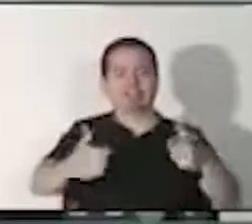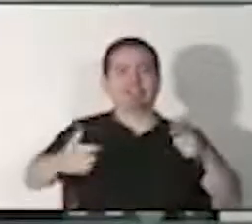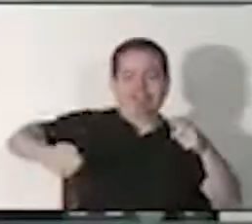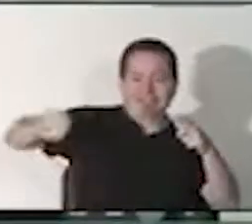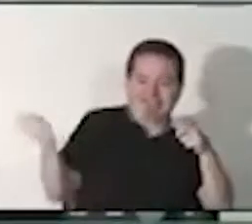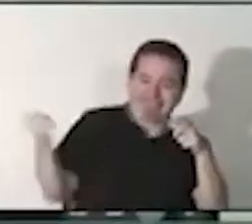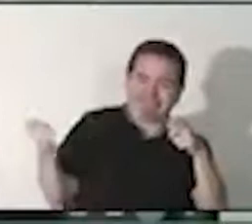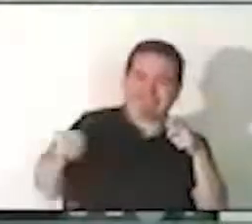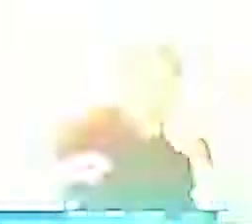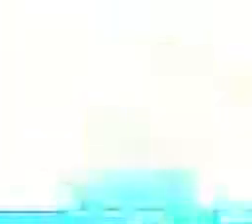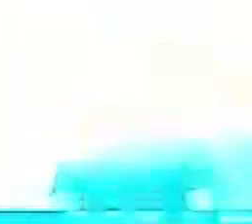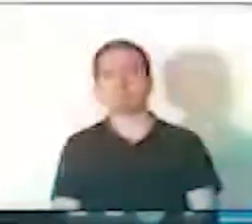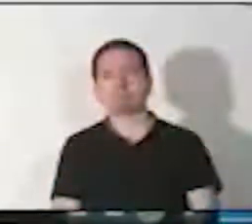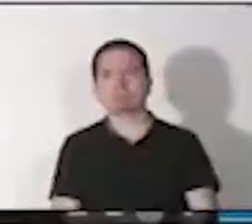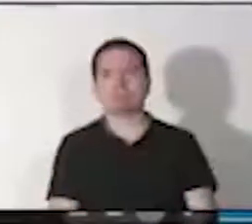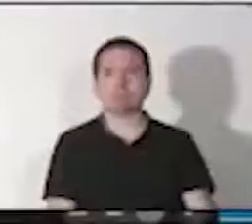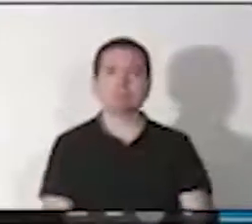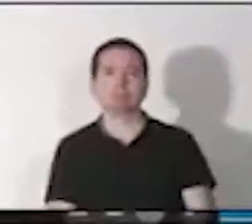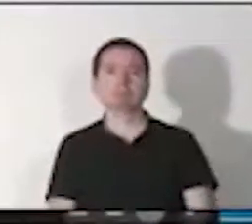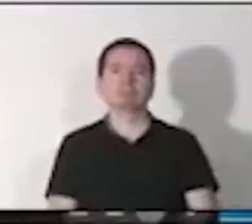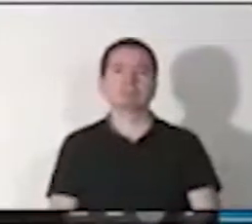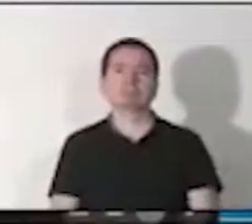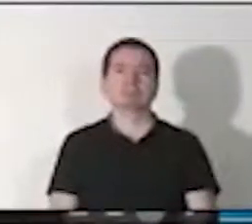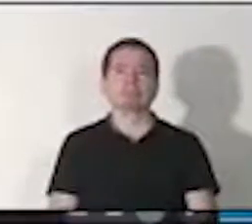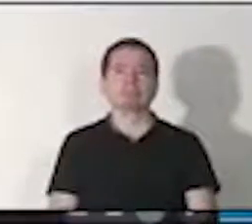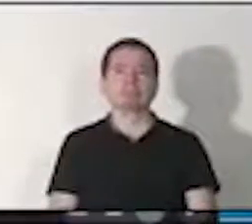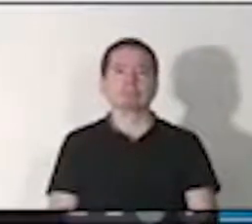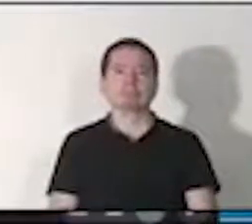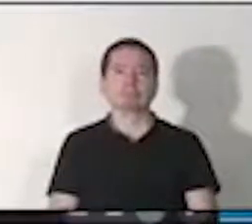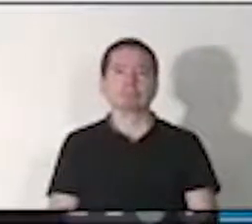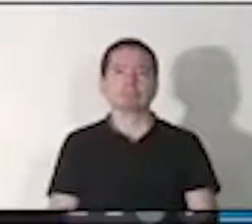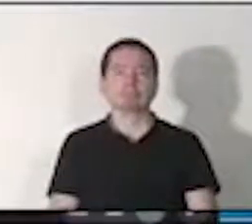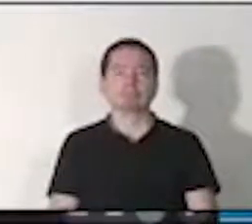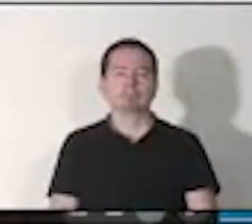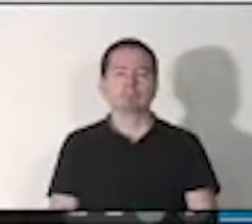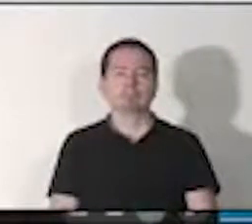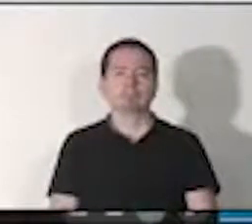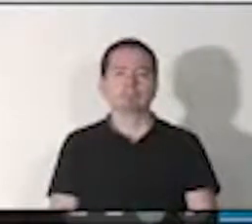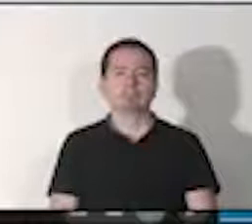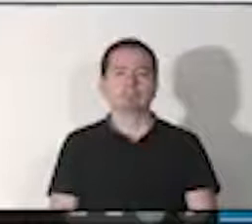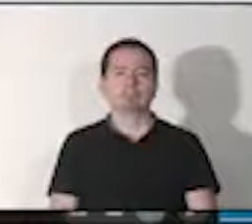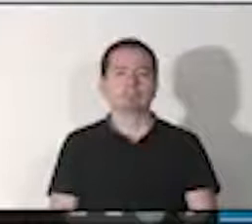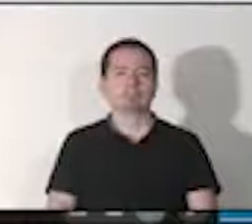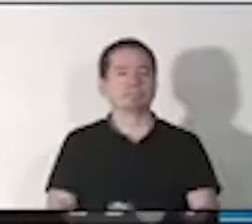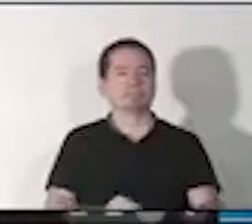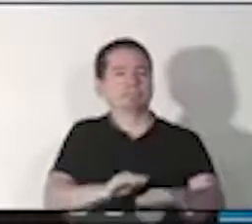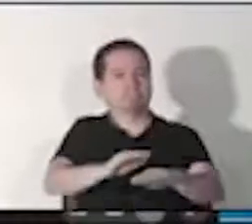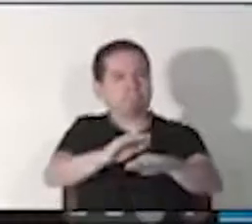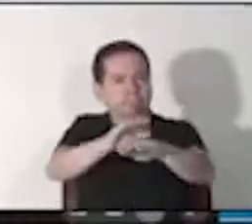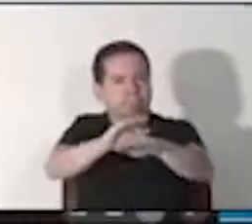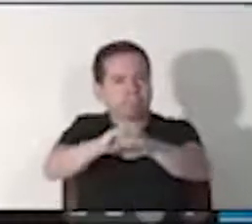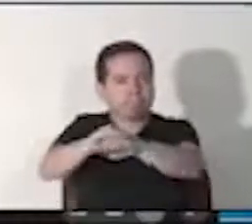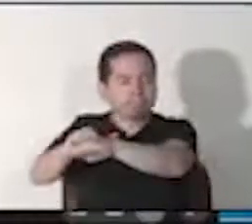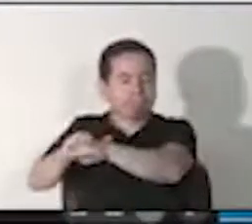Val y Personería Municipal. El tema central fue la preocupación por los habitantes del conjunto residencial Alminar Samoa, quienes no